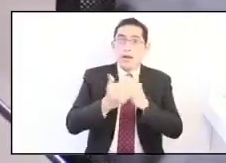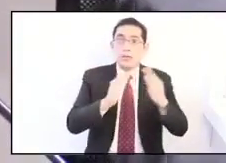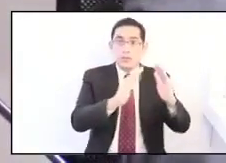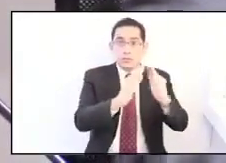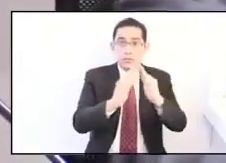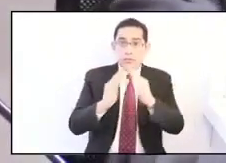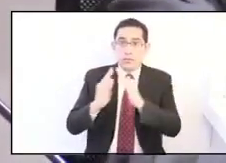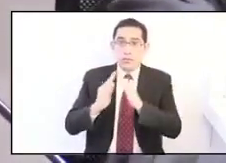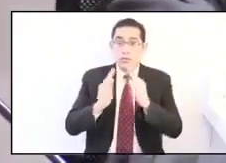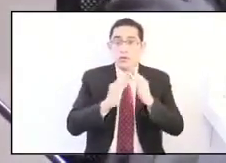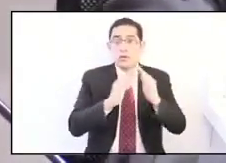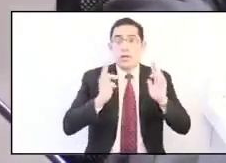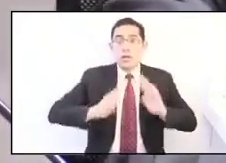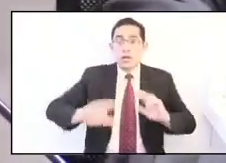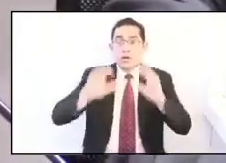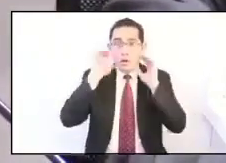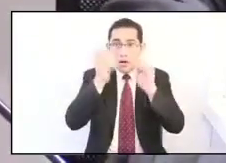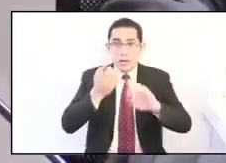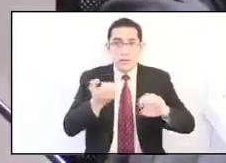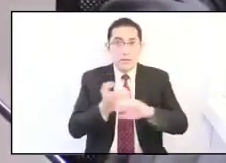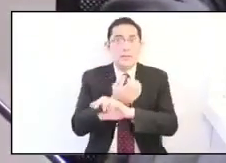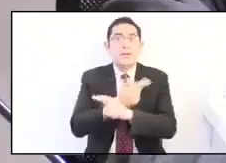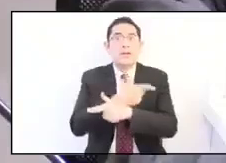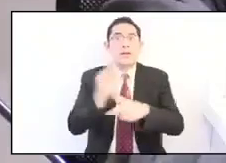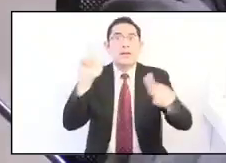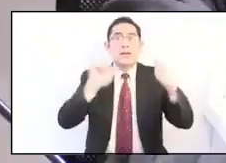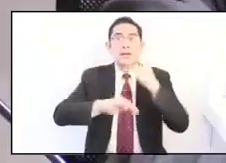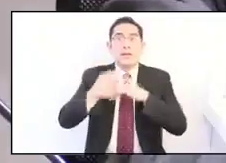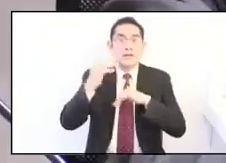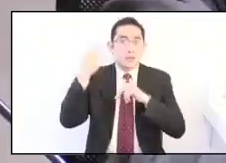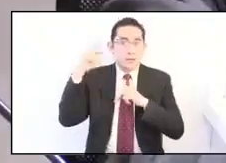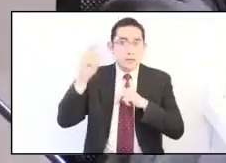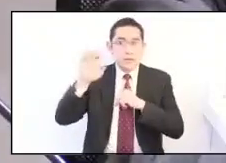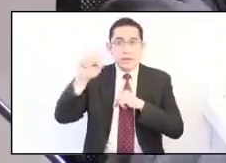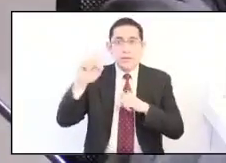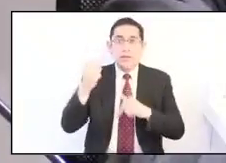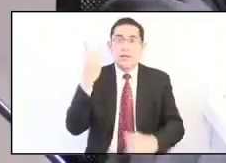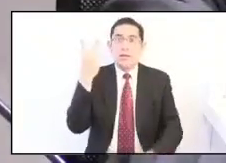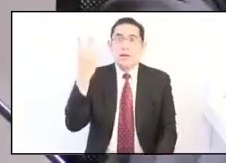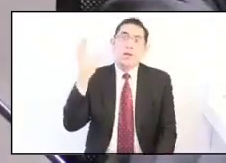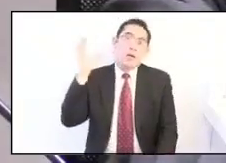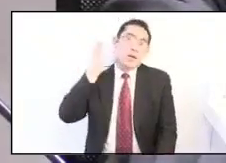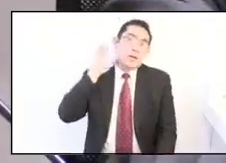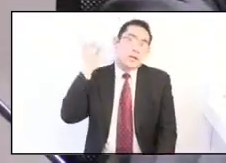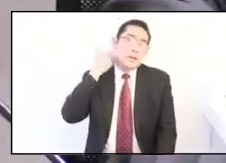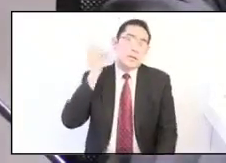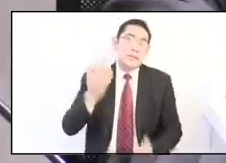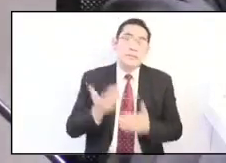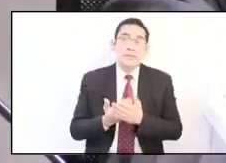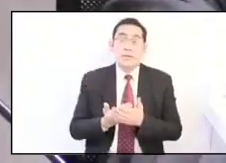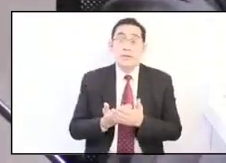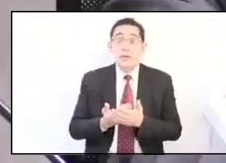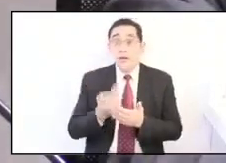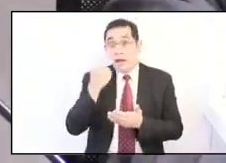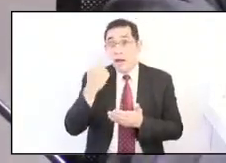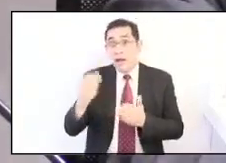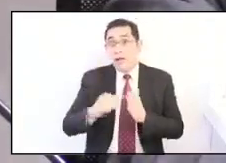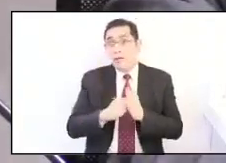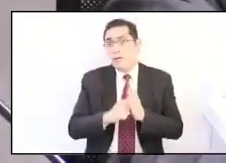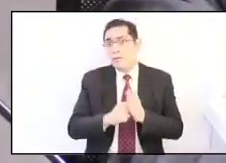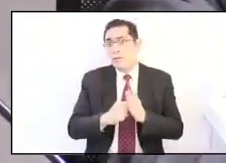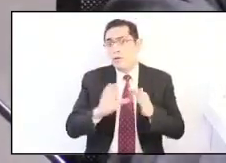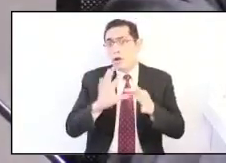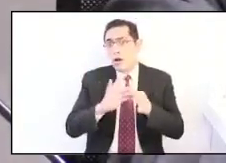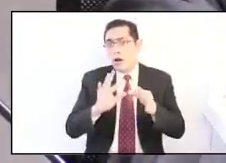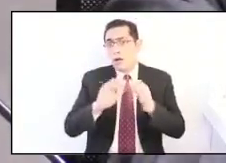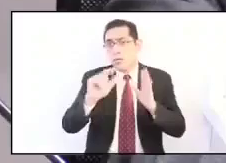del Honorable Congreso del Estado Libre y Soberano de Puebla de la 62ª Legislatura en términos de lo dispuesto por